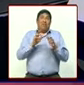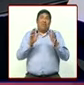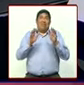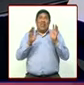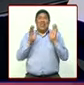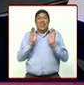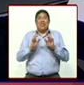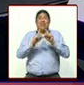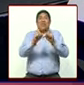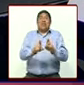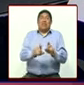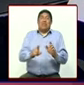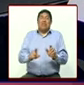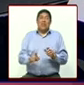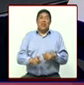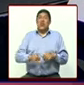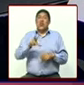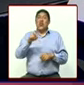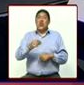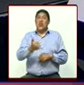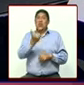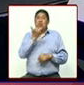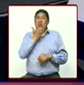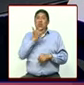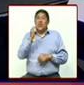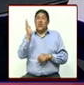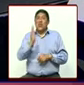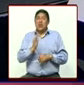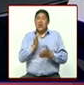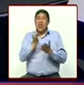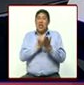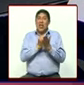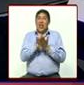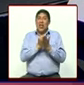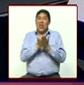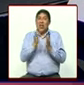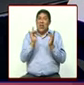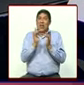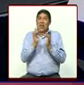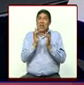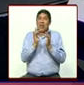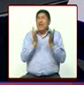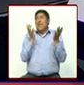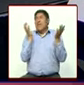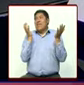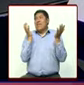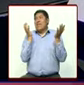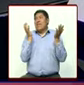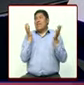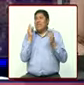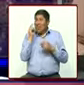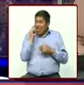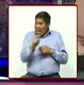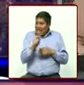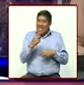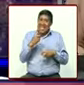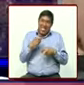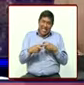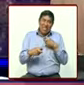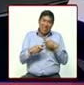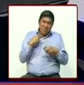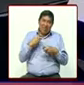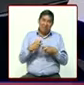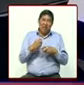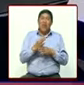Yo le puedo preguntar lo siguiente. ¿Nunca fallará el internet, la parte digital? Es un riesgo todavía, ¿no? Pero de que